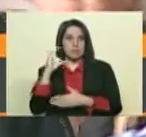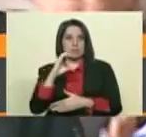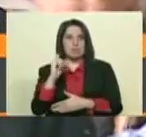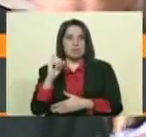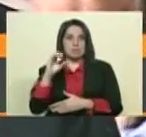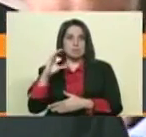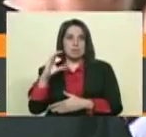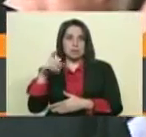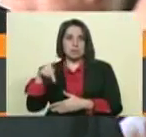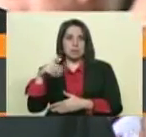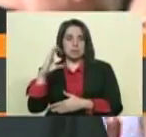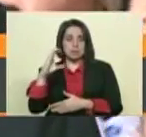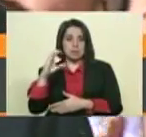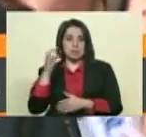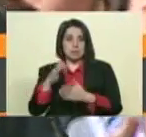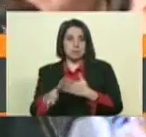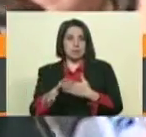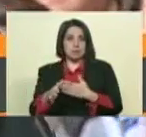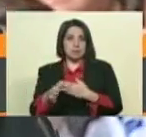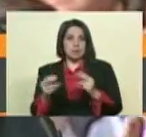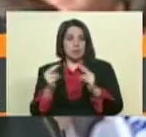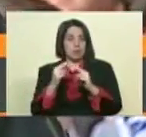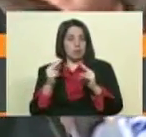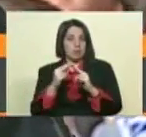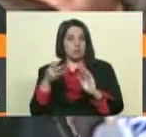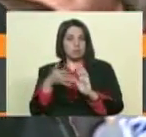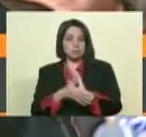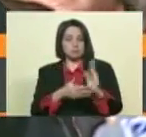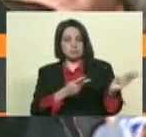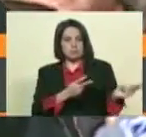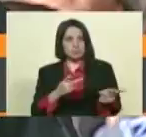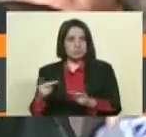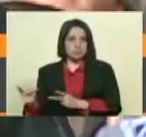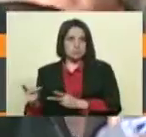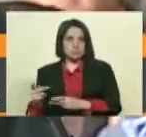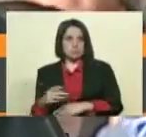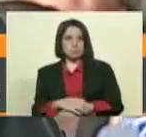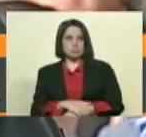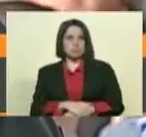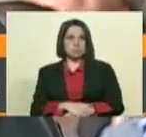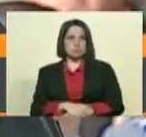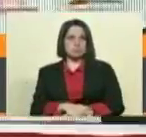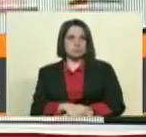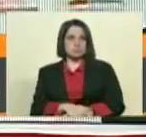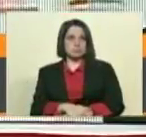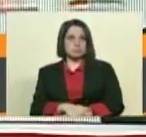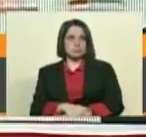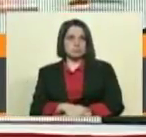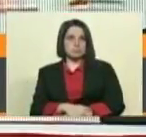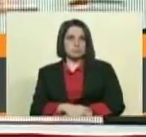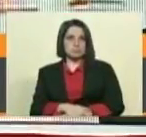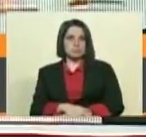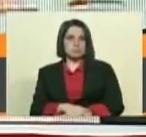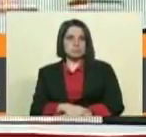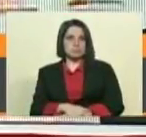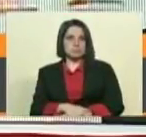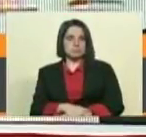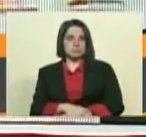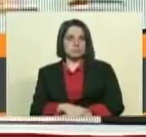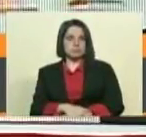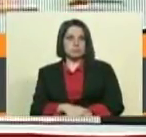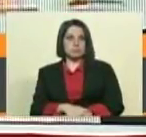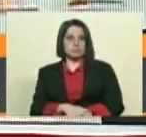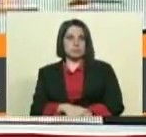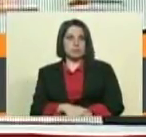Investigaciones Científicas primero, Penales y Criminalísticas, ¿no? Y